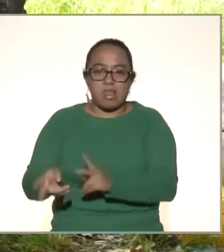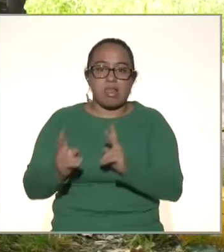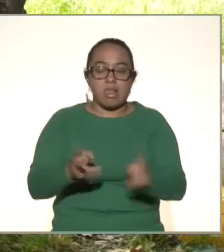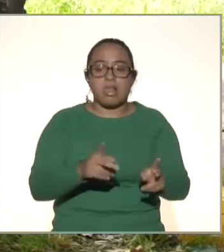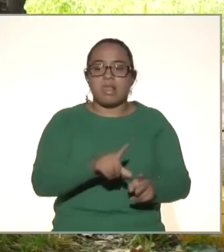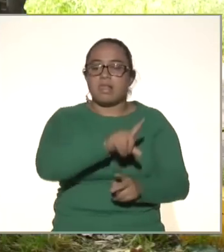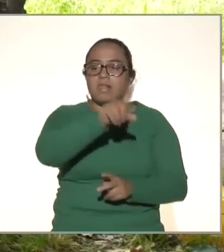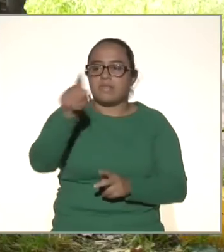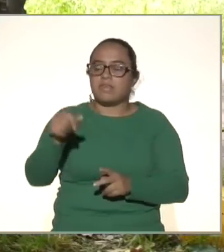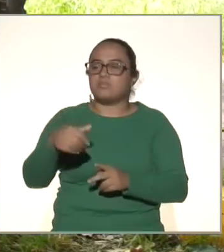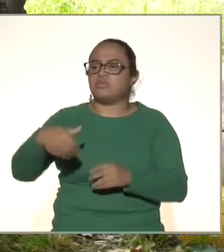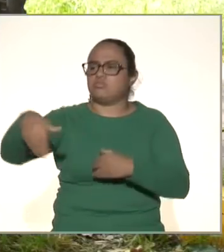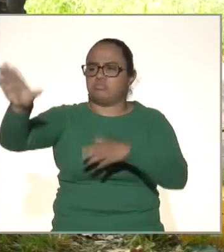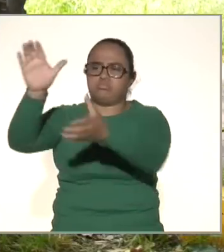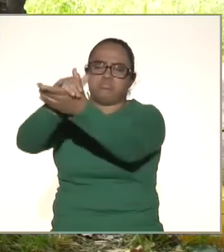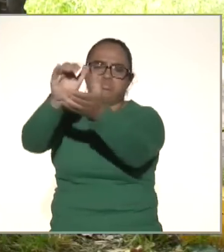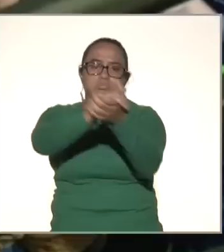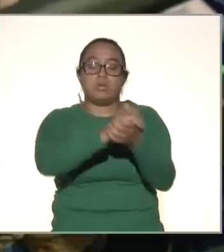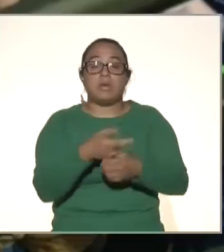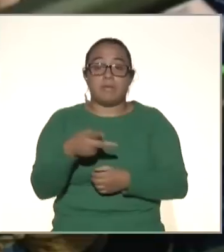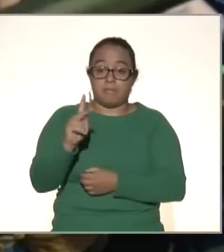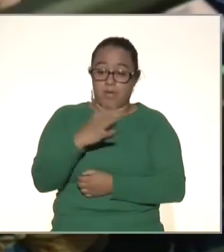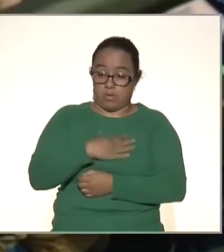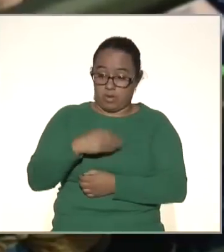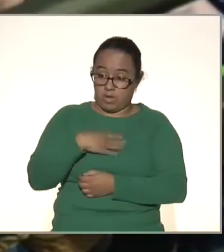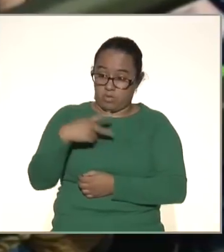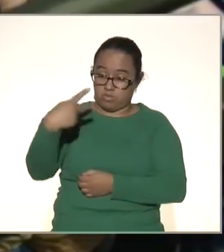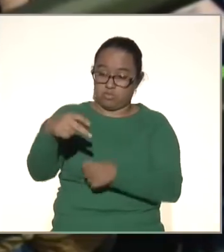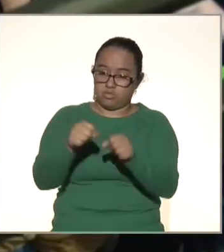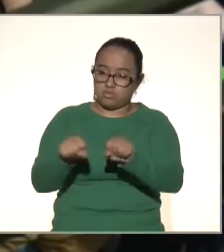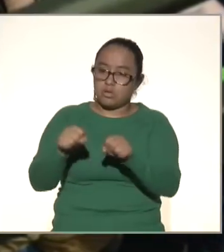fue tomando su rumbo, pero los hijos de mis suegros nos seguimos